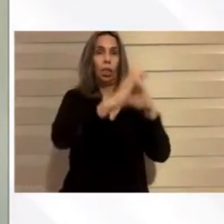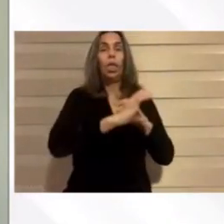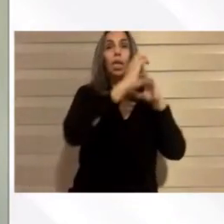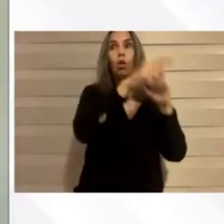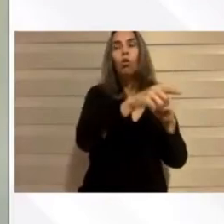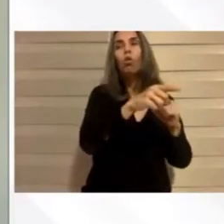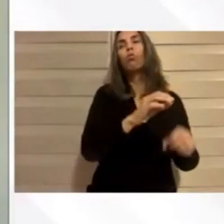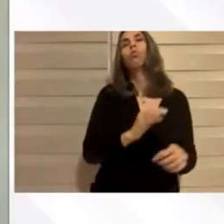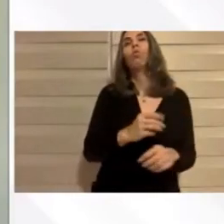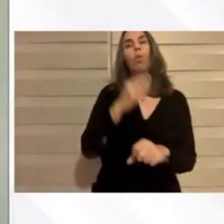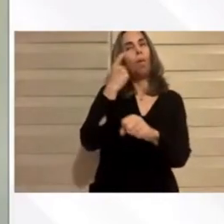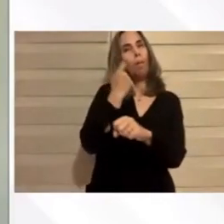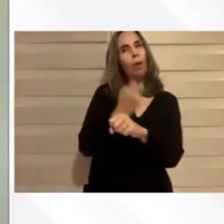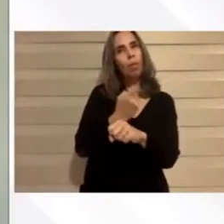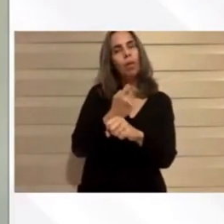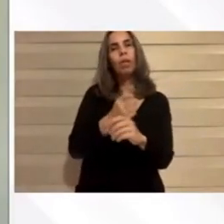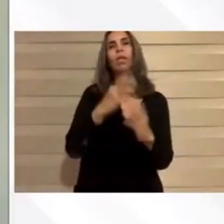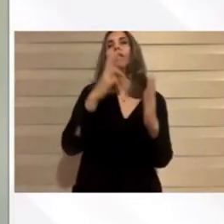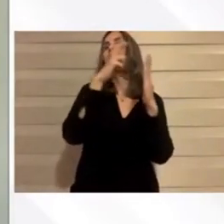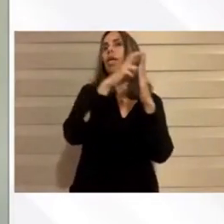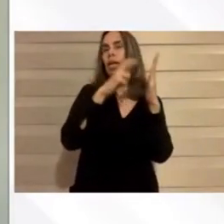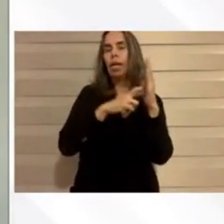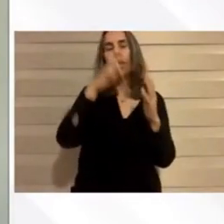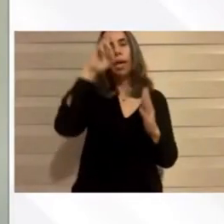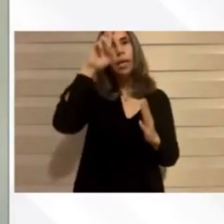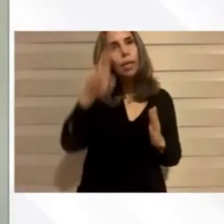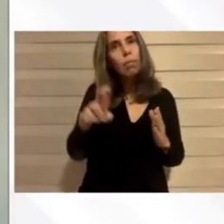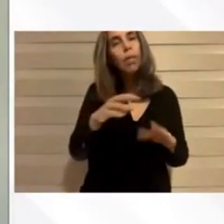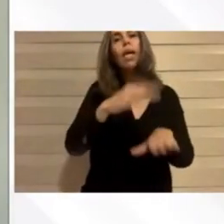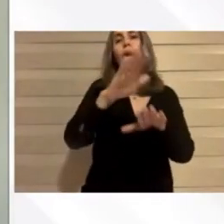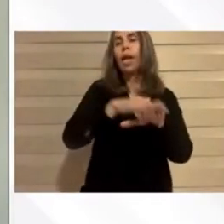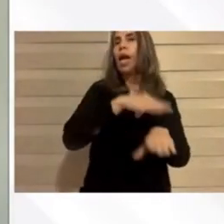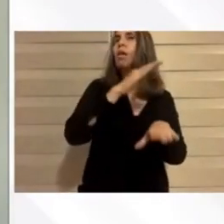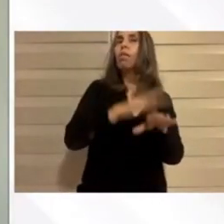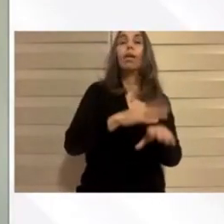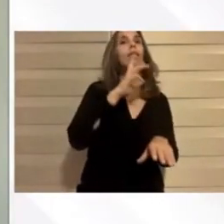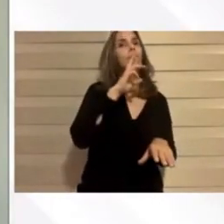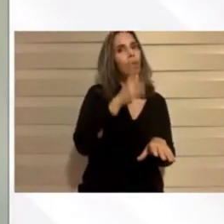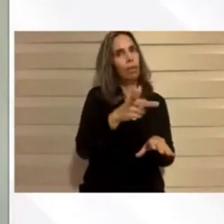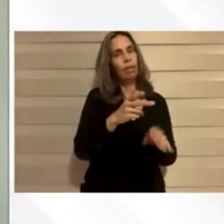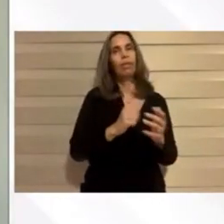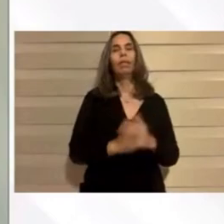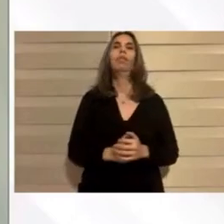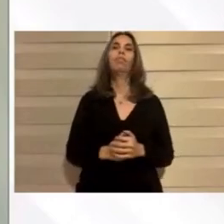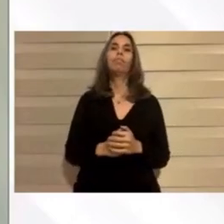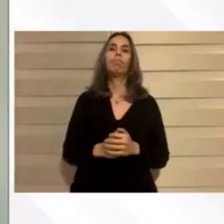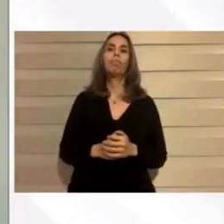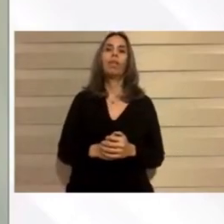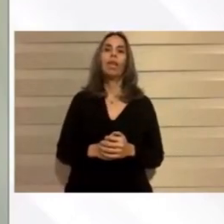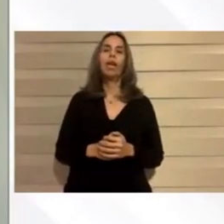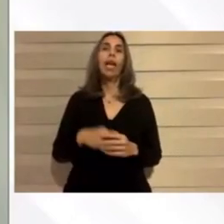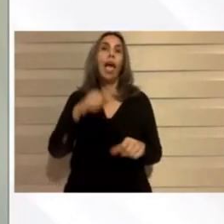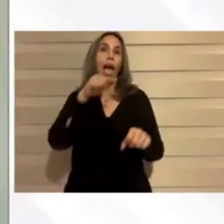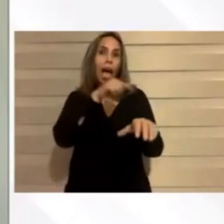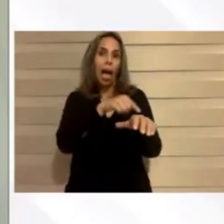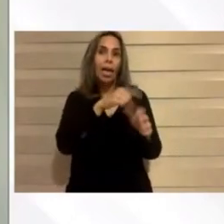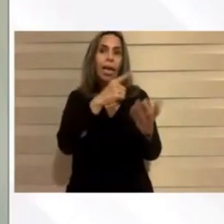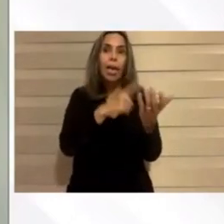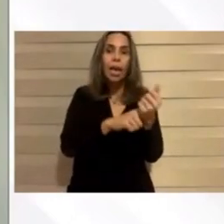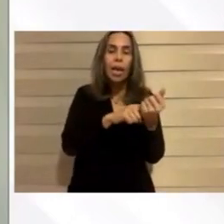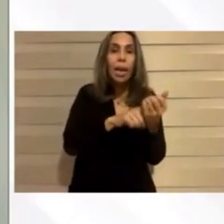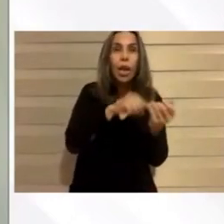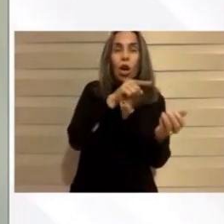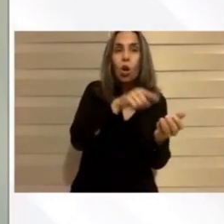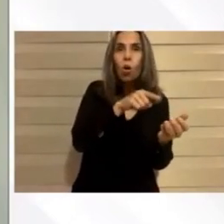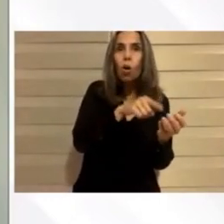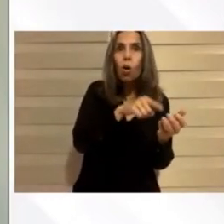y disciplinada. Estar en el coro me ha ayudado a equilibrar mi pasión por la música y mi educación. Debo poner